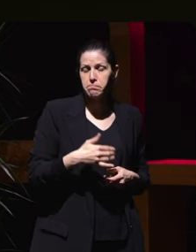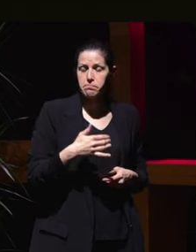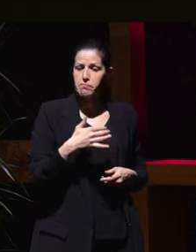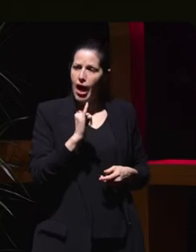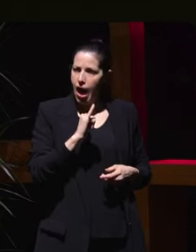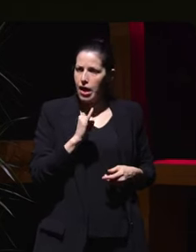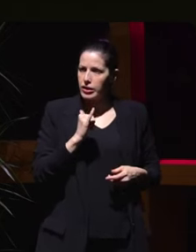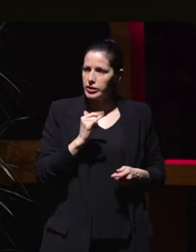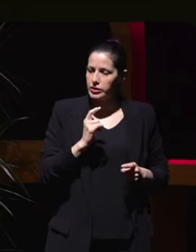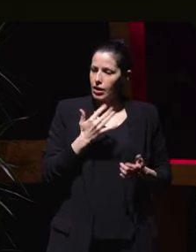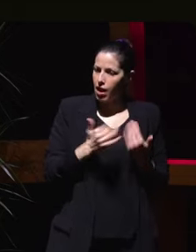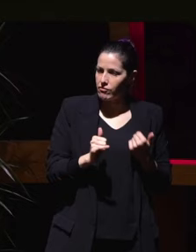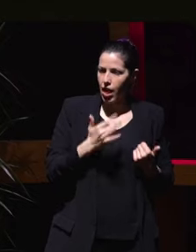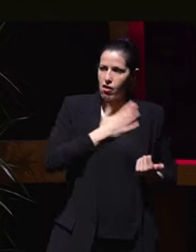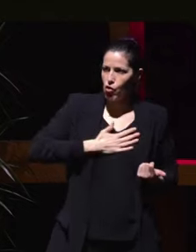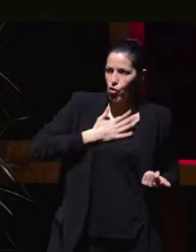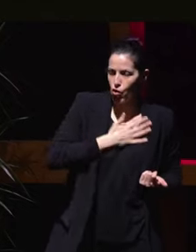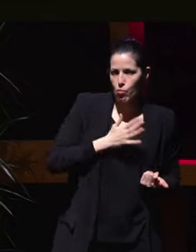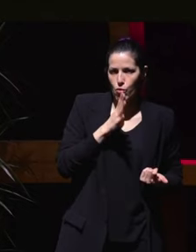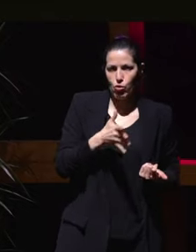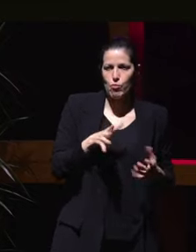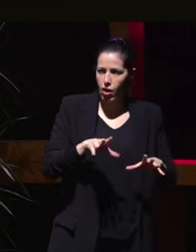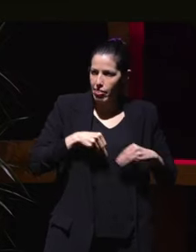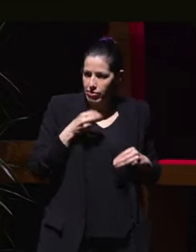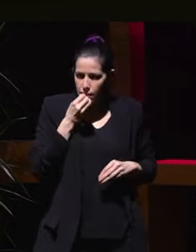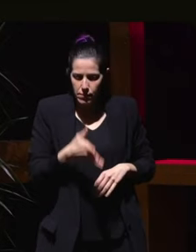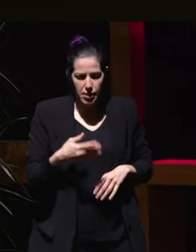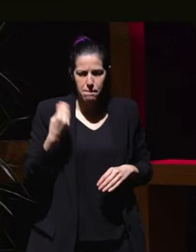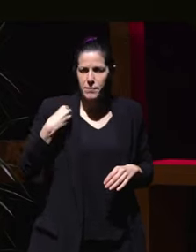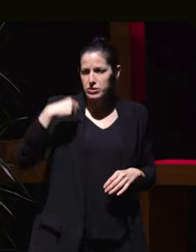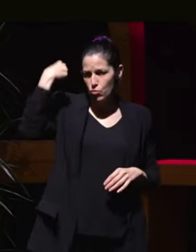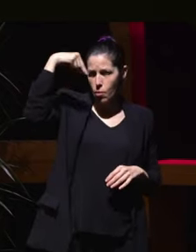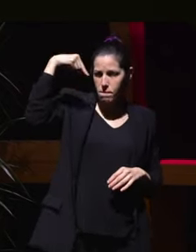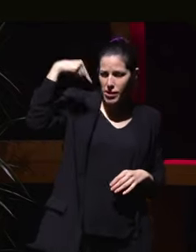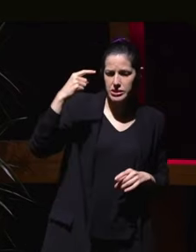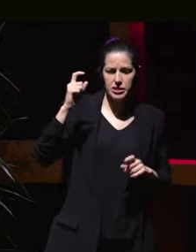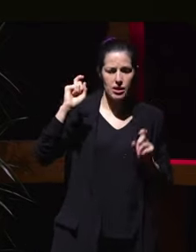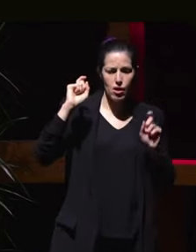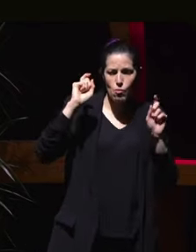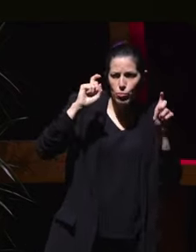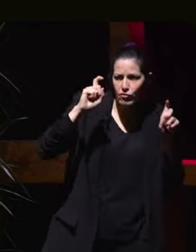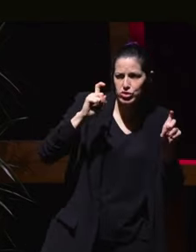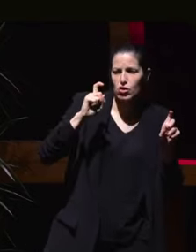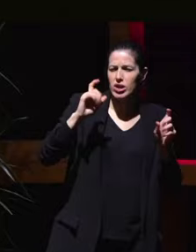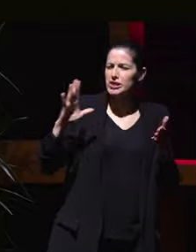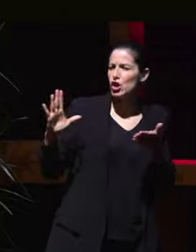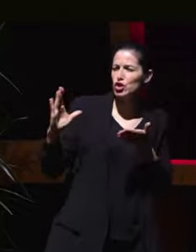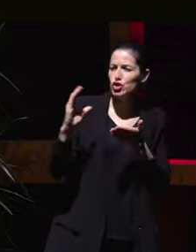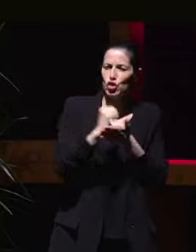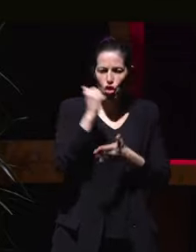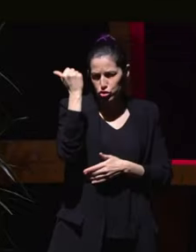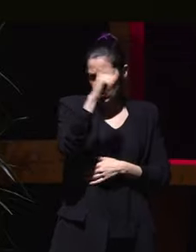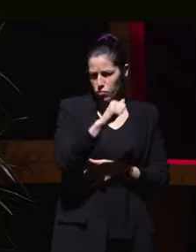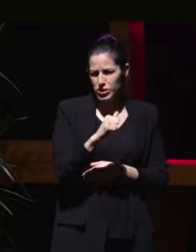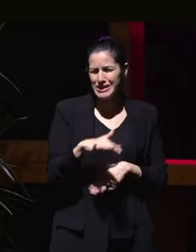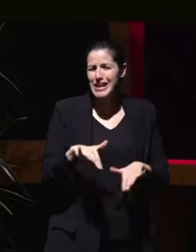porque acolléronnos de la mejor manera. En ese mismo máster, dos profesores, profesores que pasaron por allí, todos eran hombres, no había